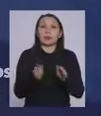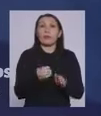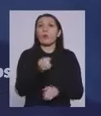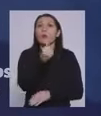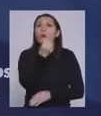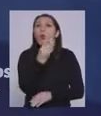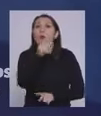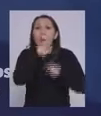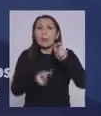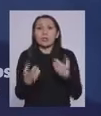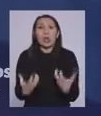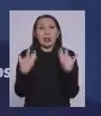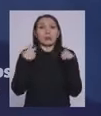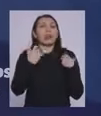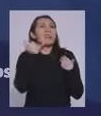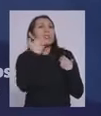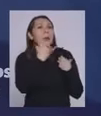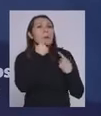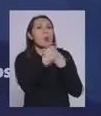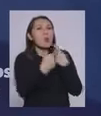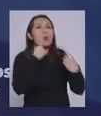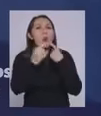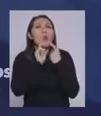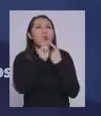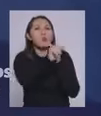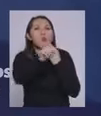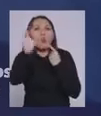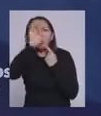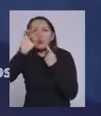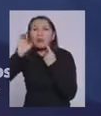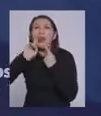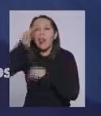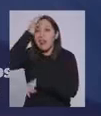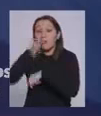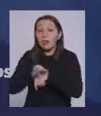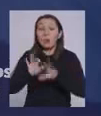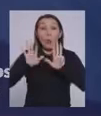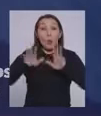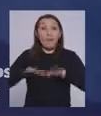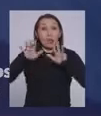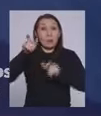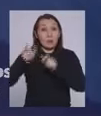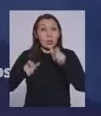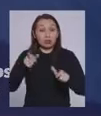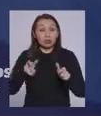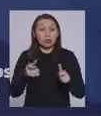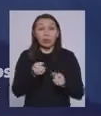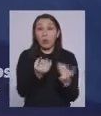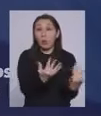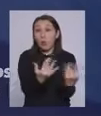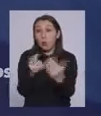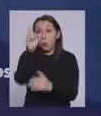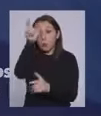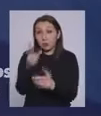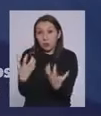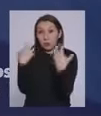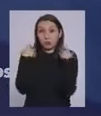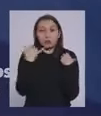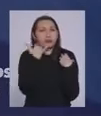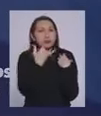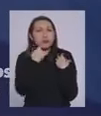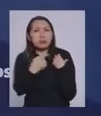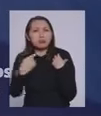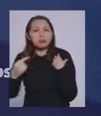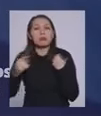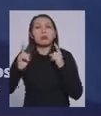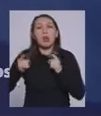de trazadores, que era la otra pregunta, esa cifra de 9.000 trazadores obviamente es una cifra basada en los estándares